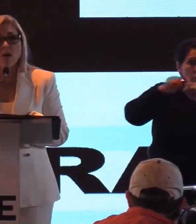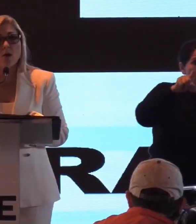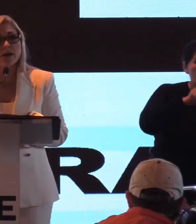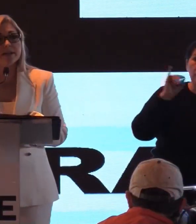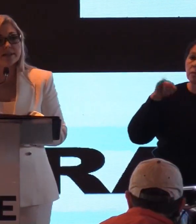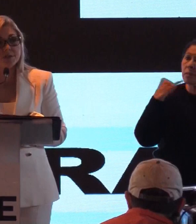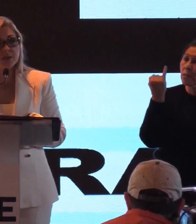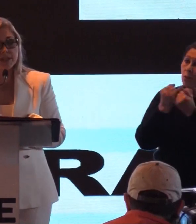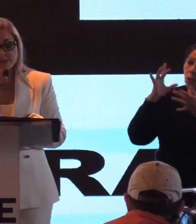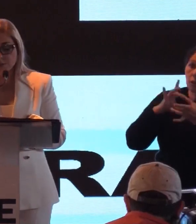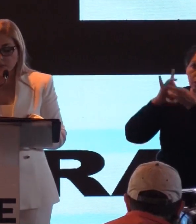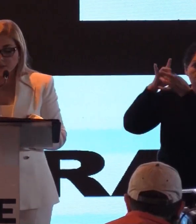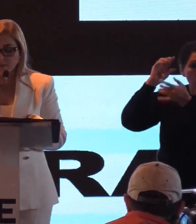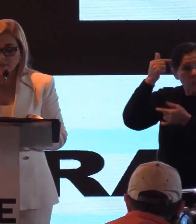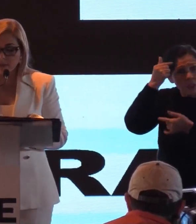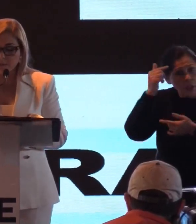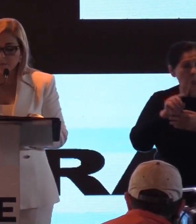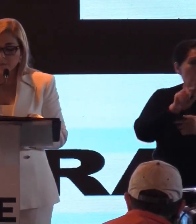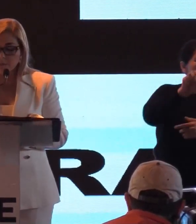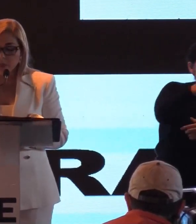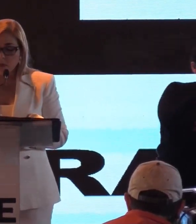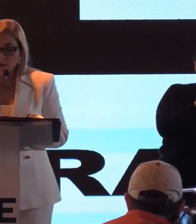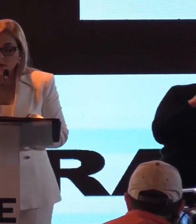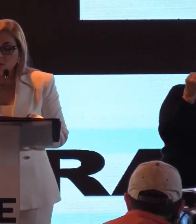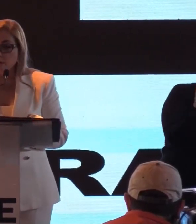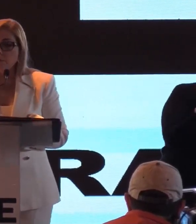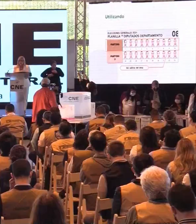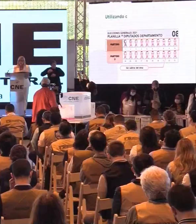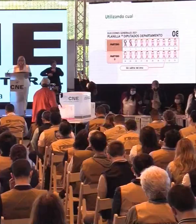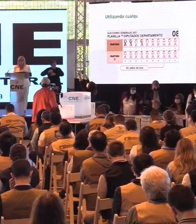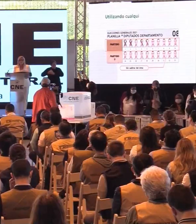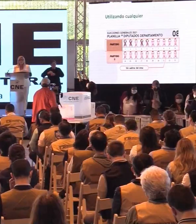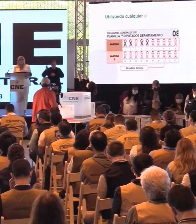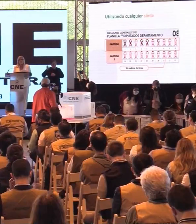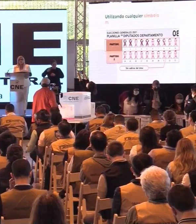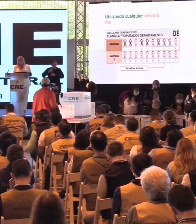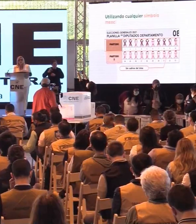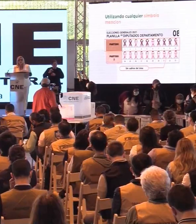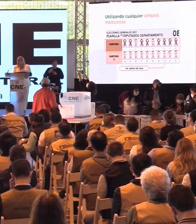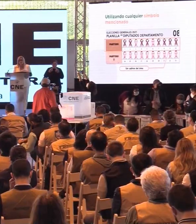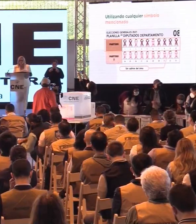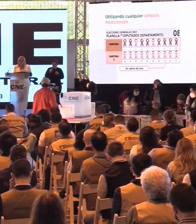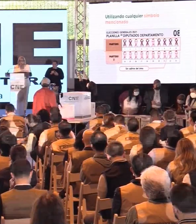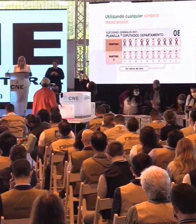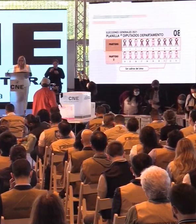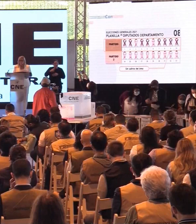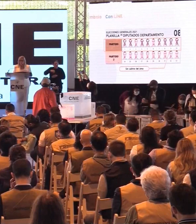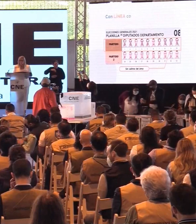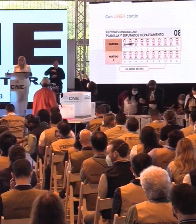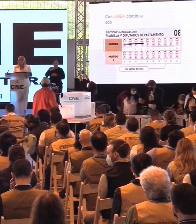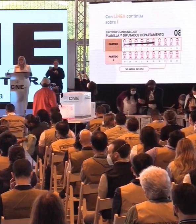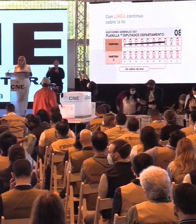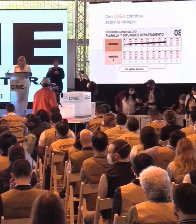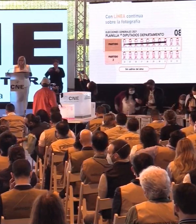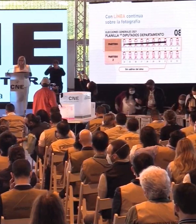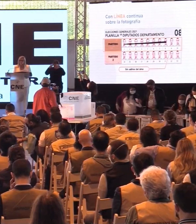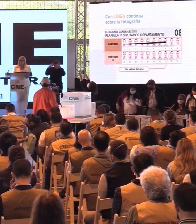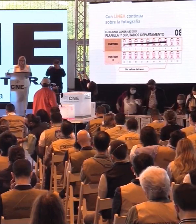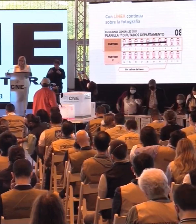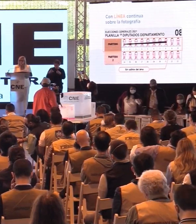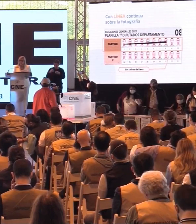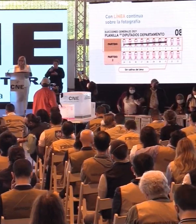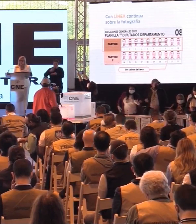consejeros del Consejo Nacional Electoral, Kelvin Aguirre, Rixi Moncada y Ana Paola Hall, dieron abierta las votaciones